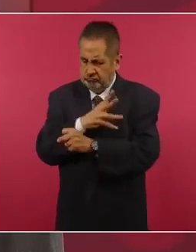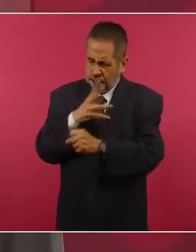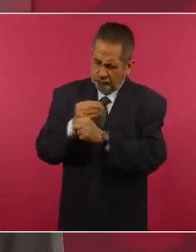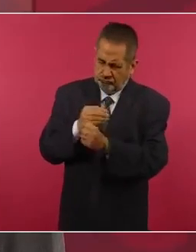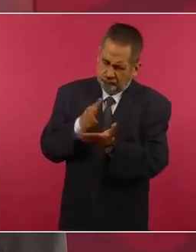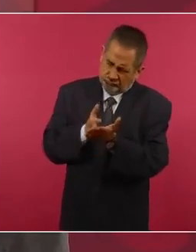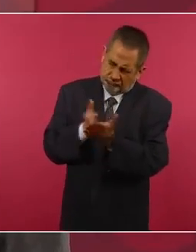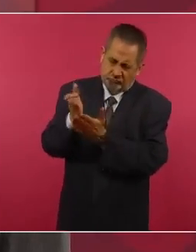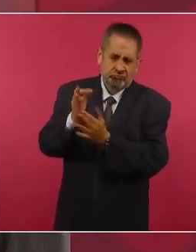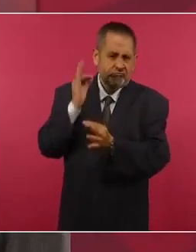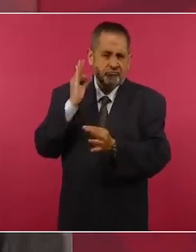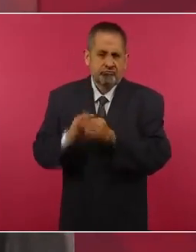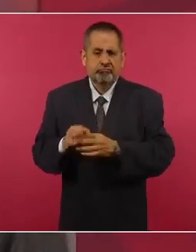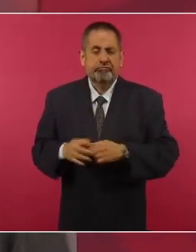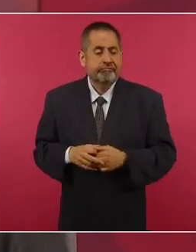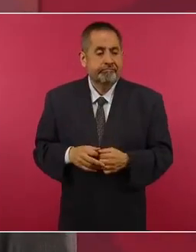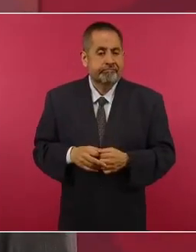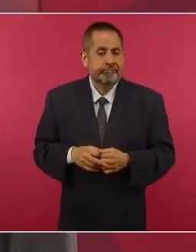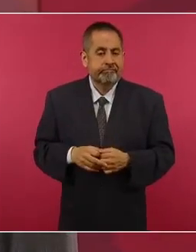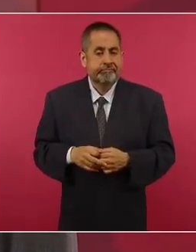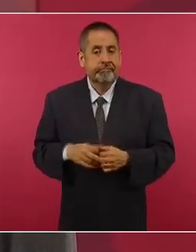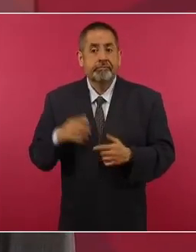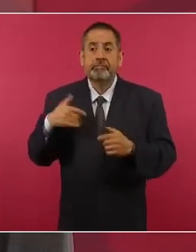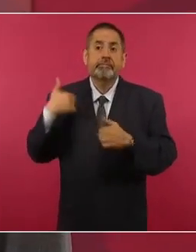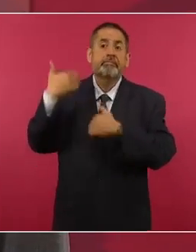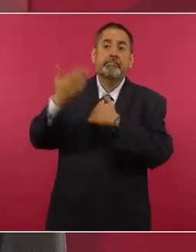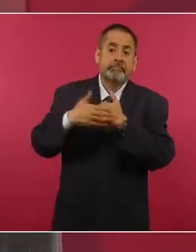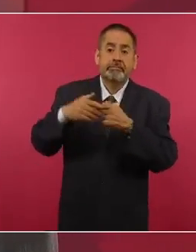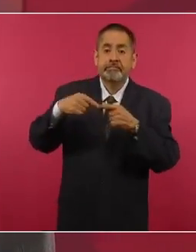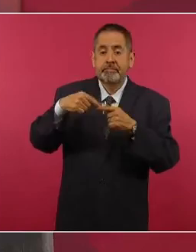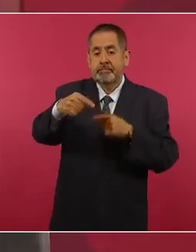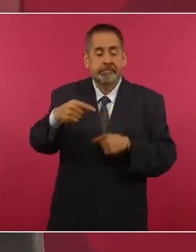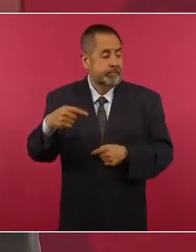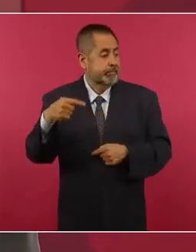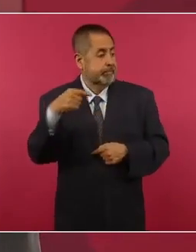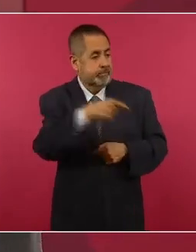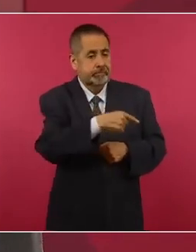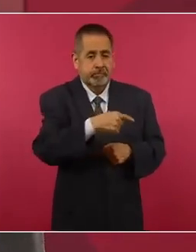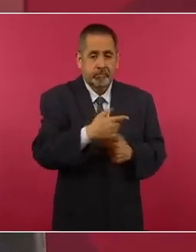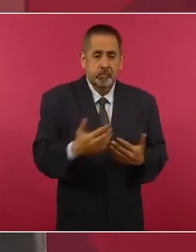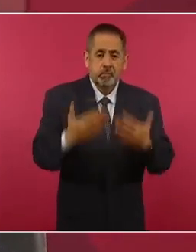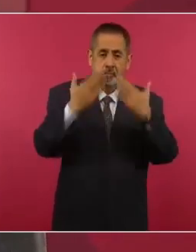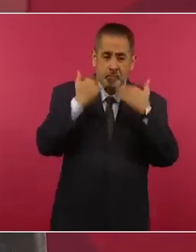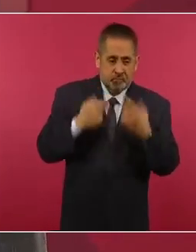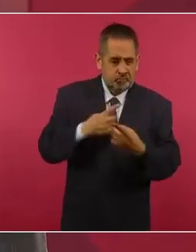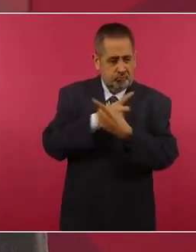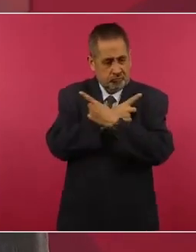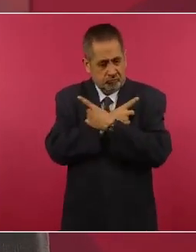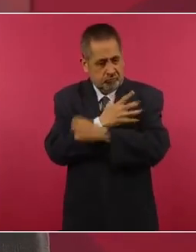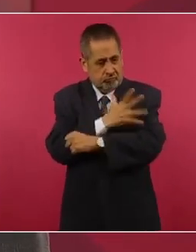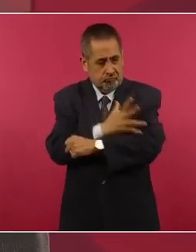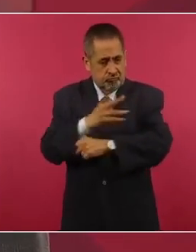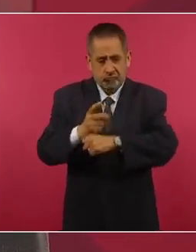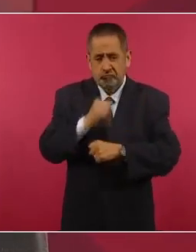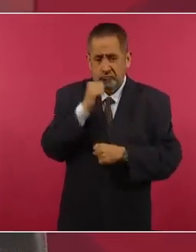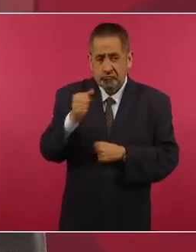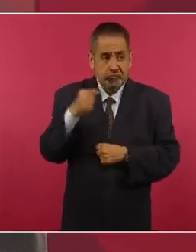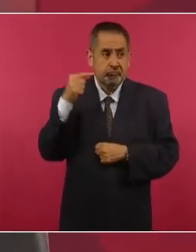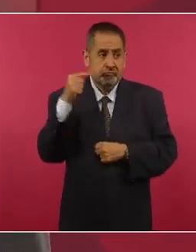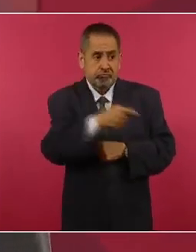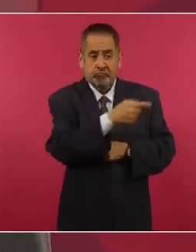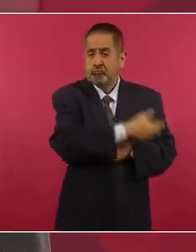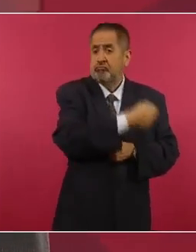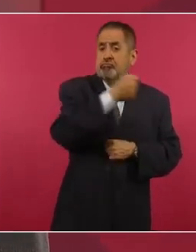Ya no puede gobernar México nadie que no tenga autoridad